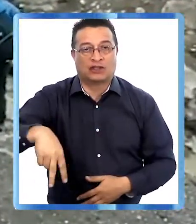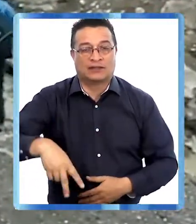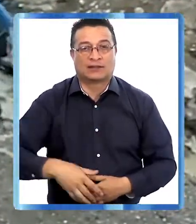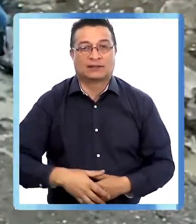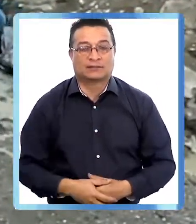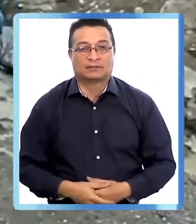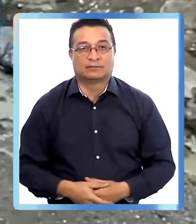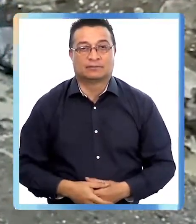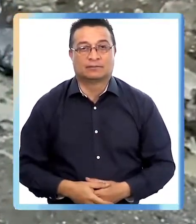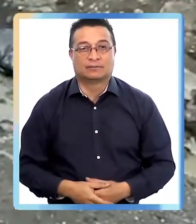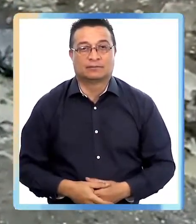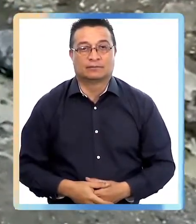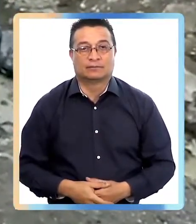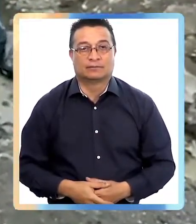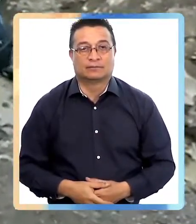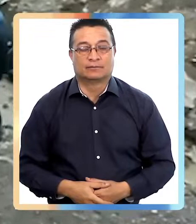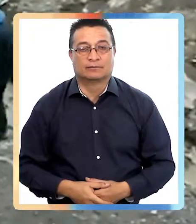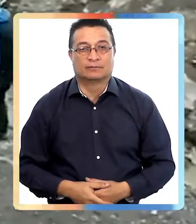Noticias.